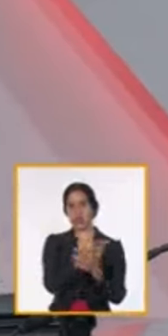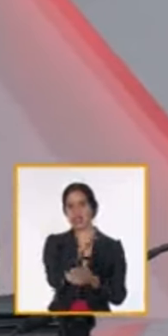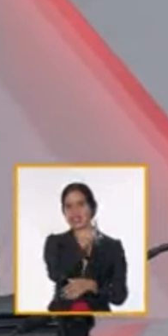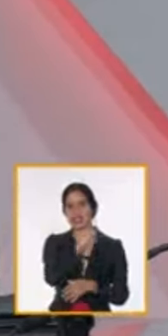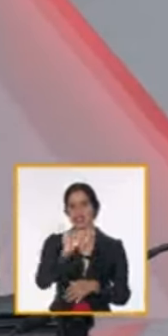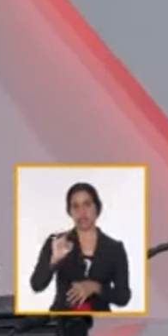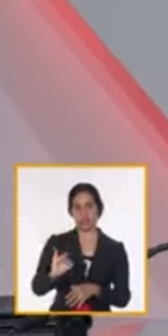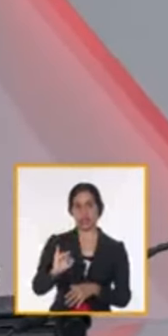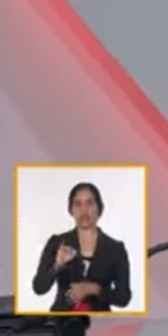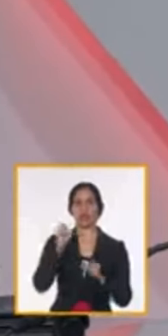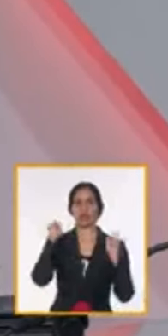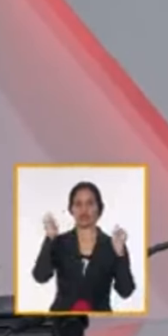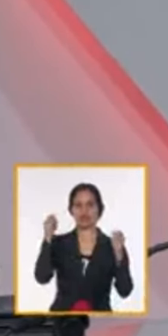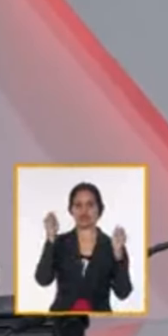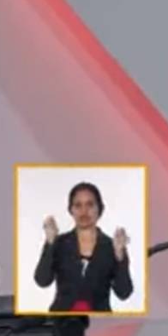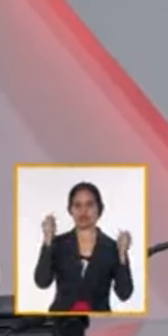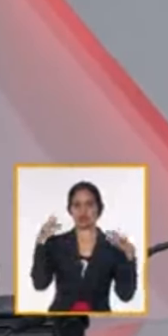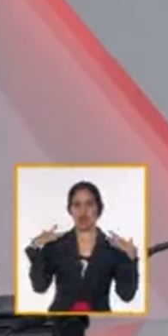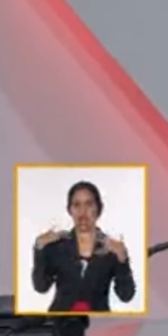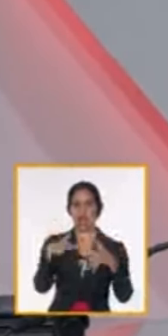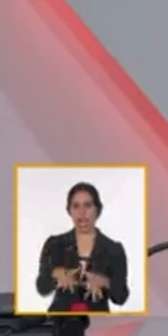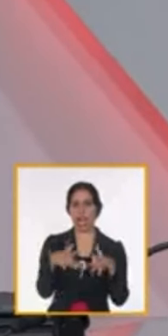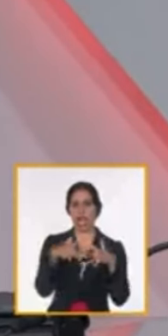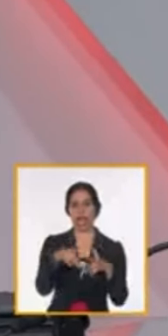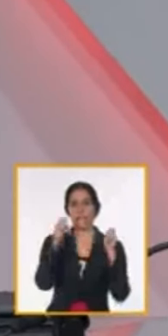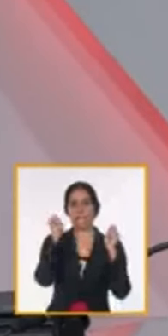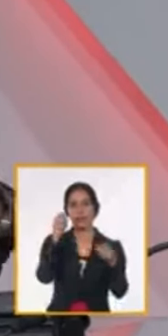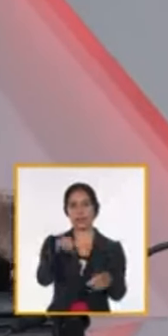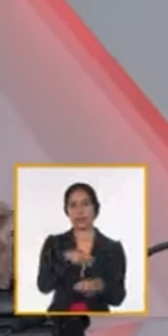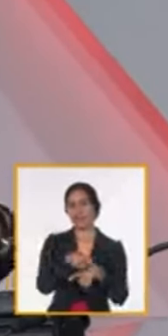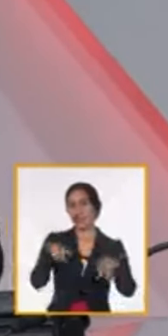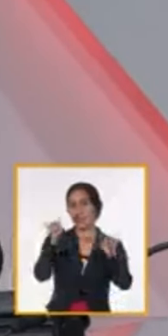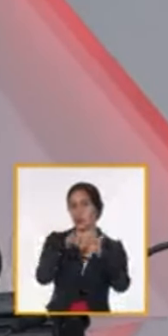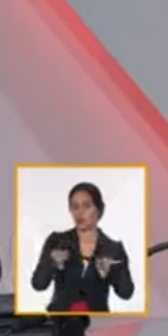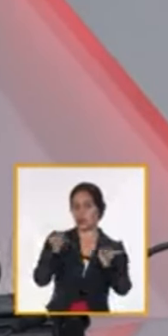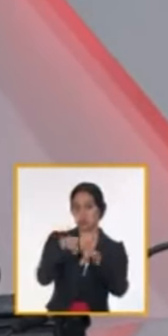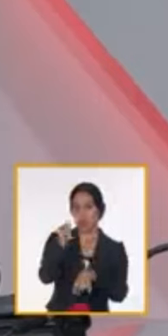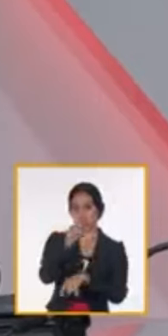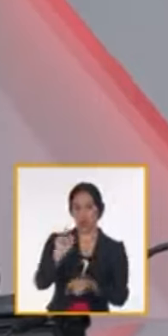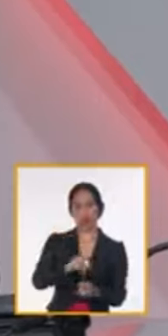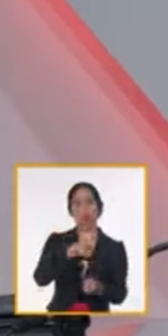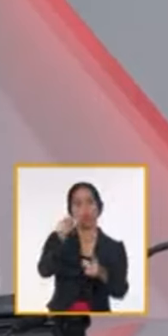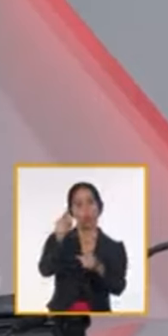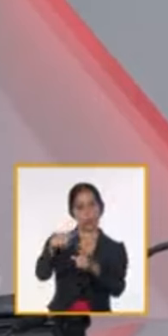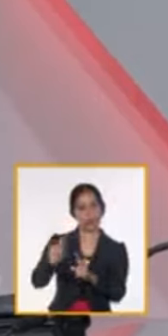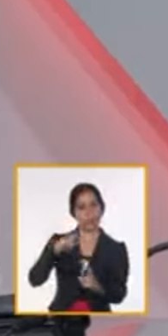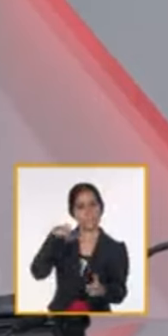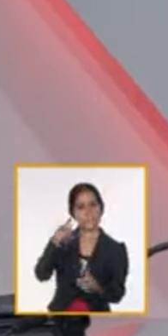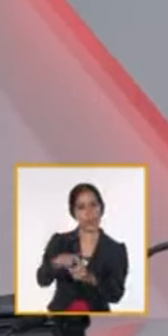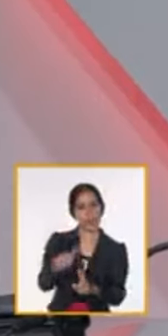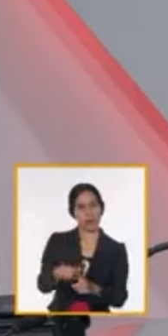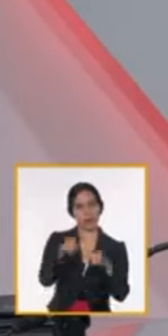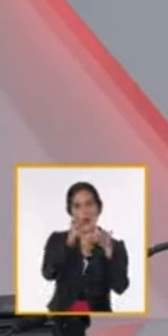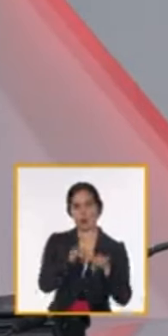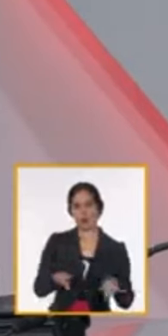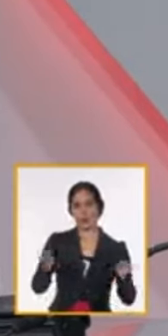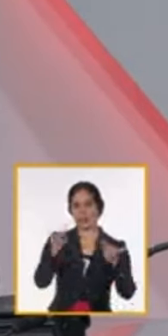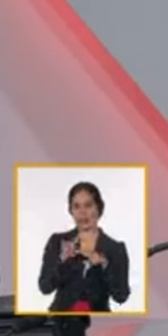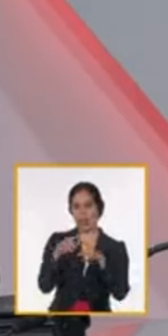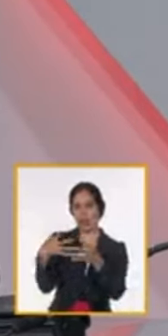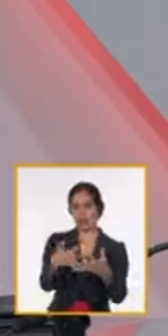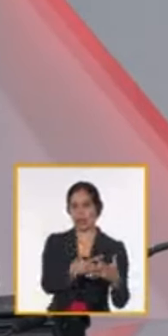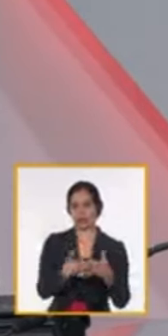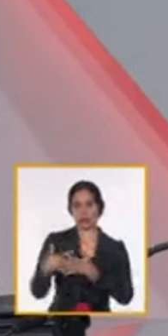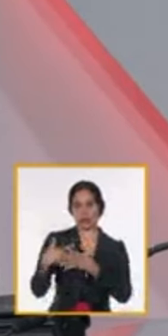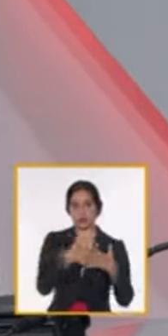en la Universidad de Columbia en Nueva York y después su extensión hacia otras universidades de los Estados Unidos, con ese movimiento estudiantil